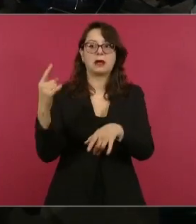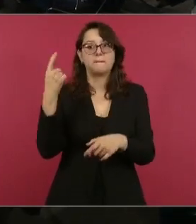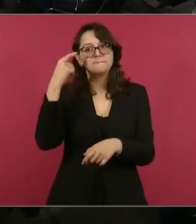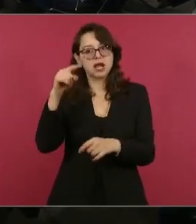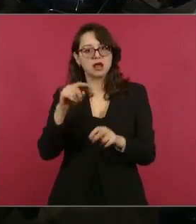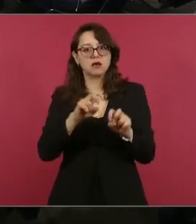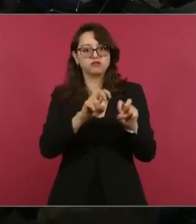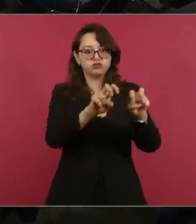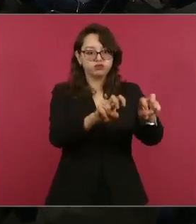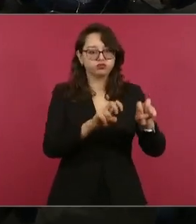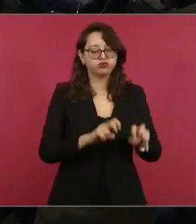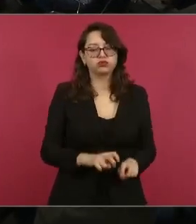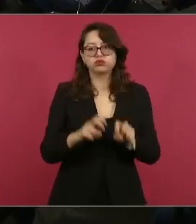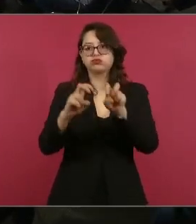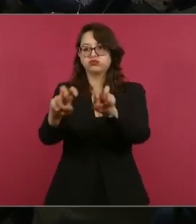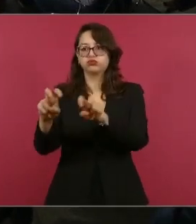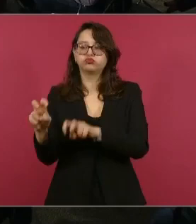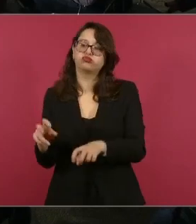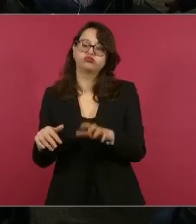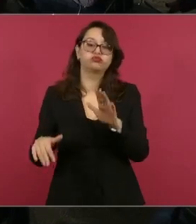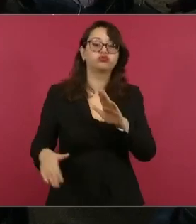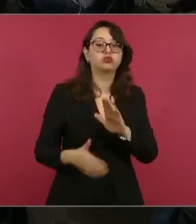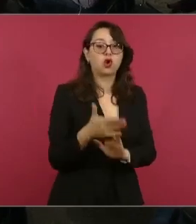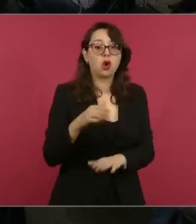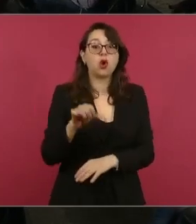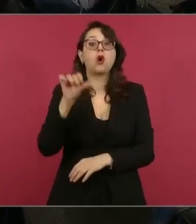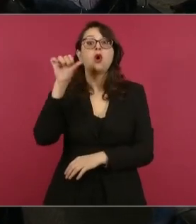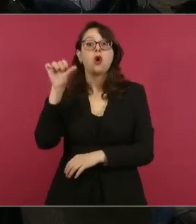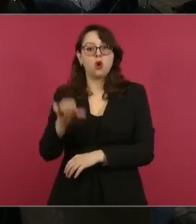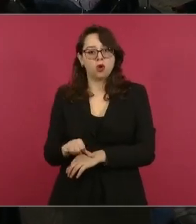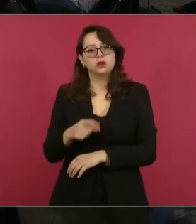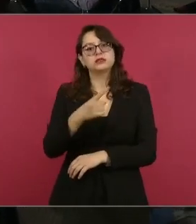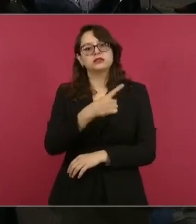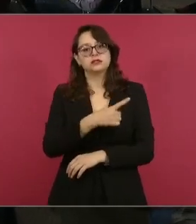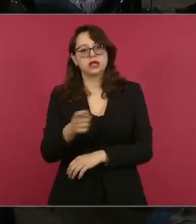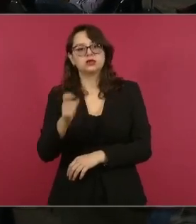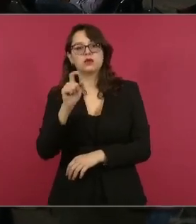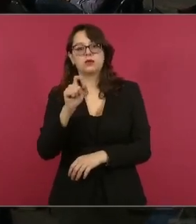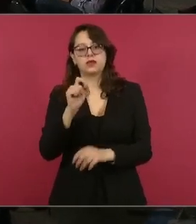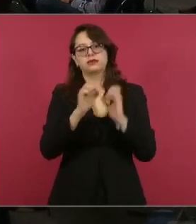autobuses adicionales para realizar esta actividad.